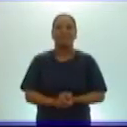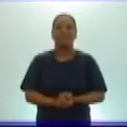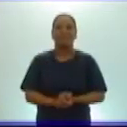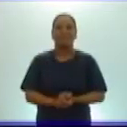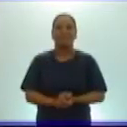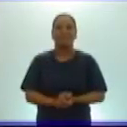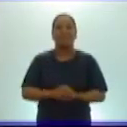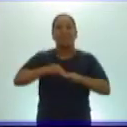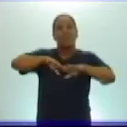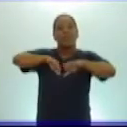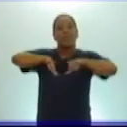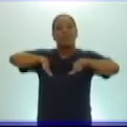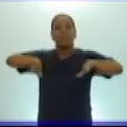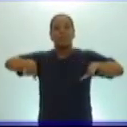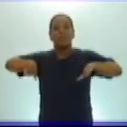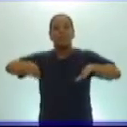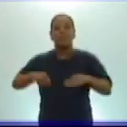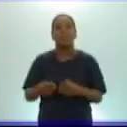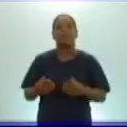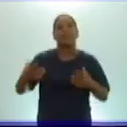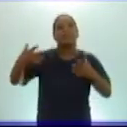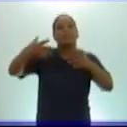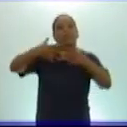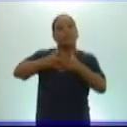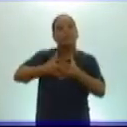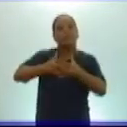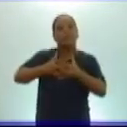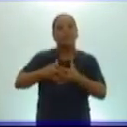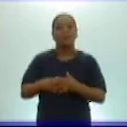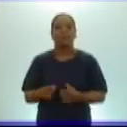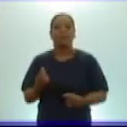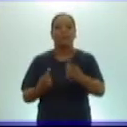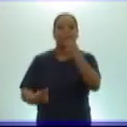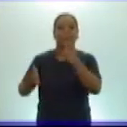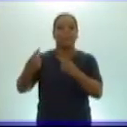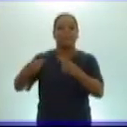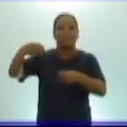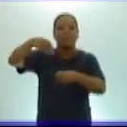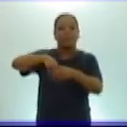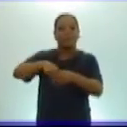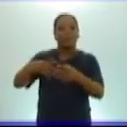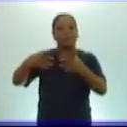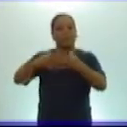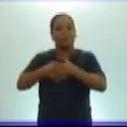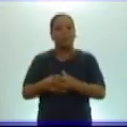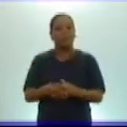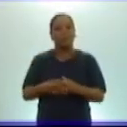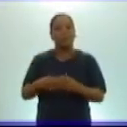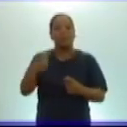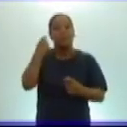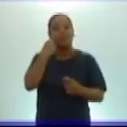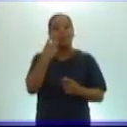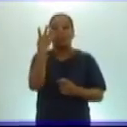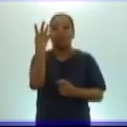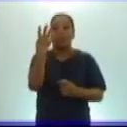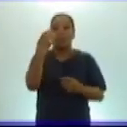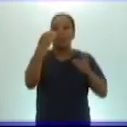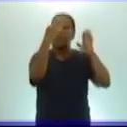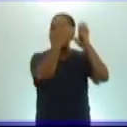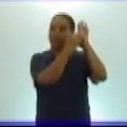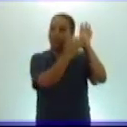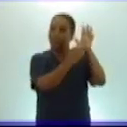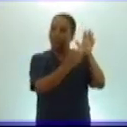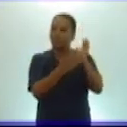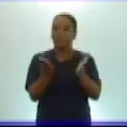la separación de los componentes de las mezclas. Vamos a ver, de las 4 operaciones estudiadas, nos vamos